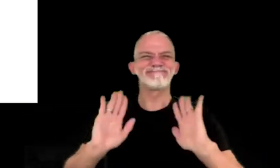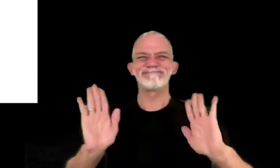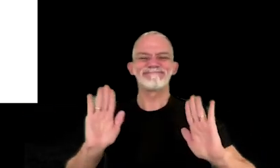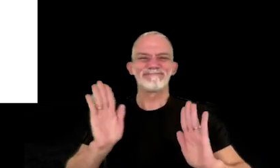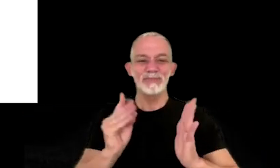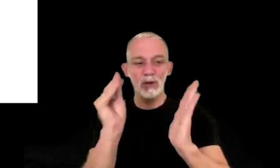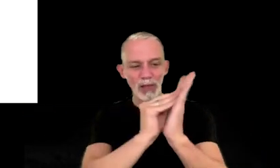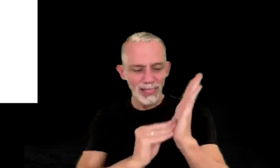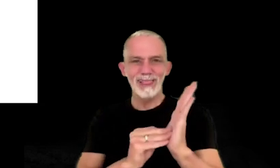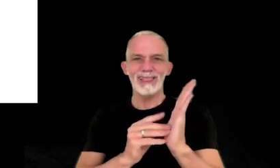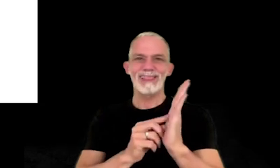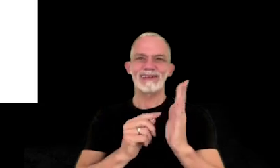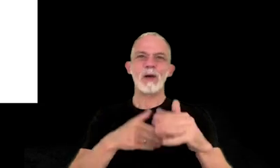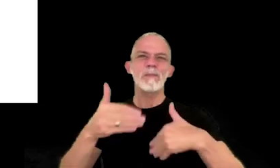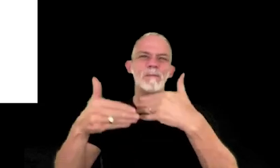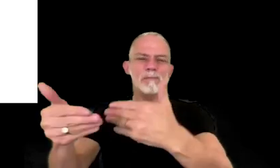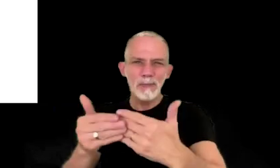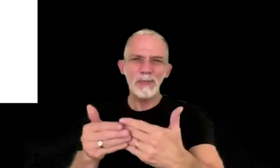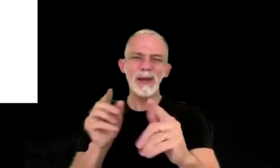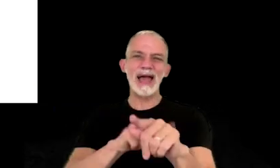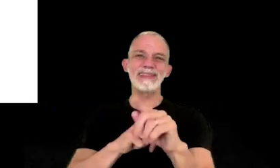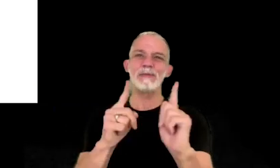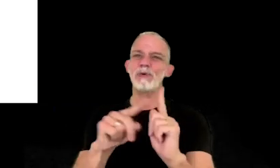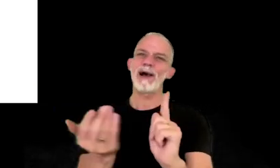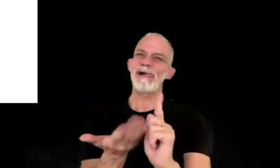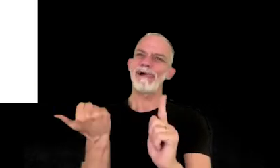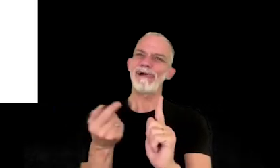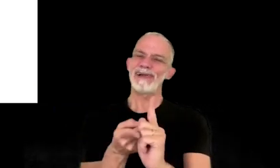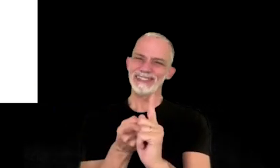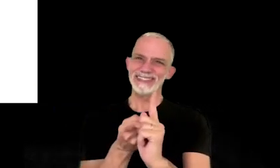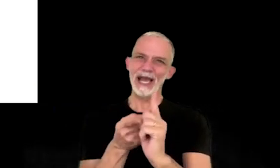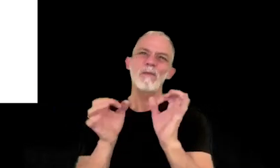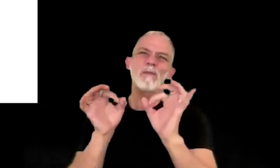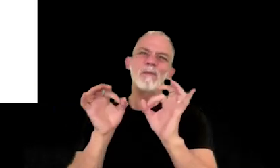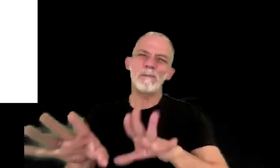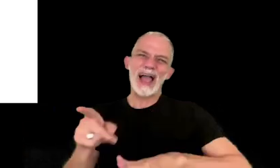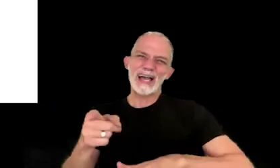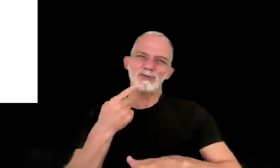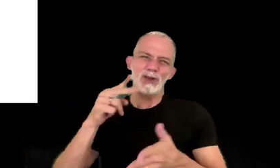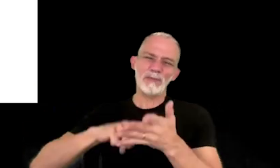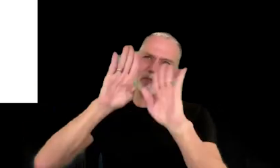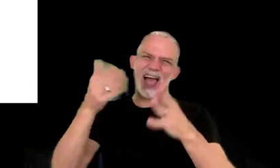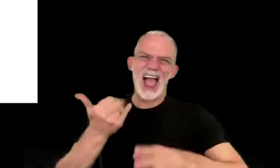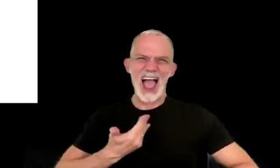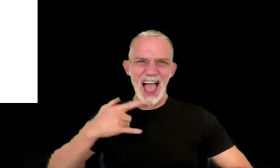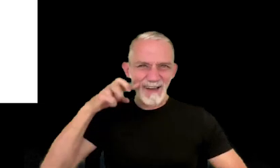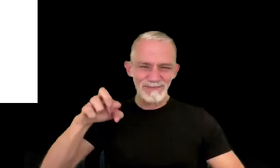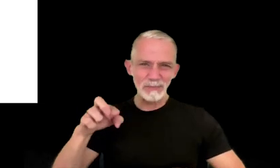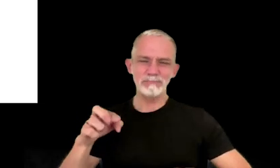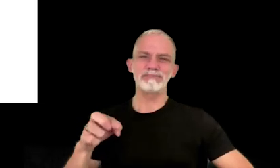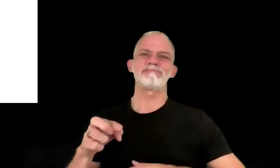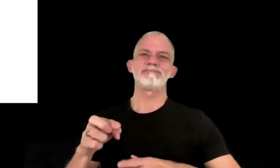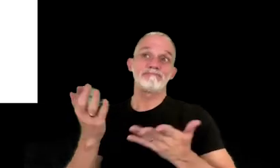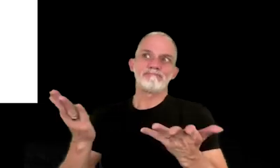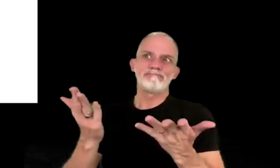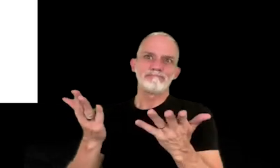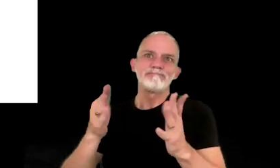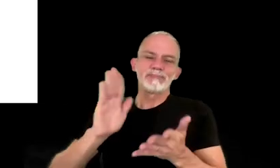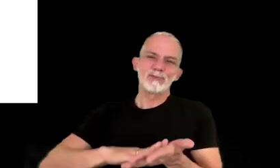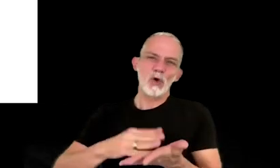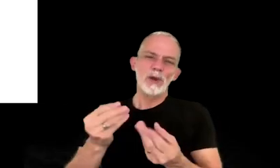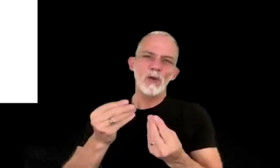previstos en distintos procedimientos y en este caso vigentes ante la Administración Federal, vinculados con